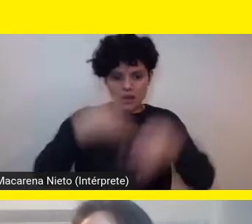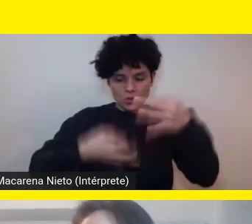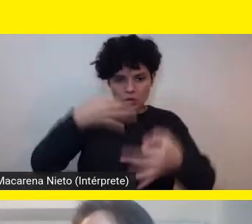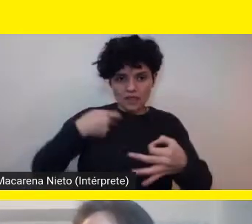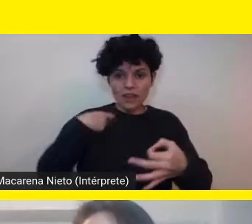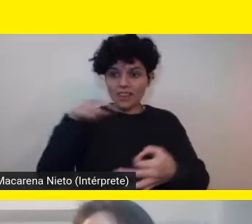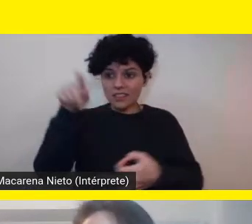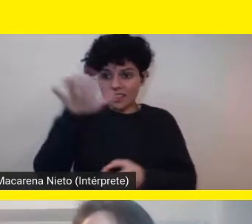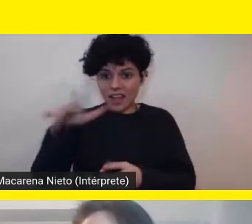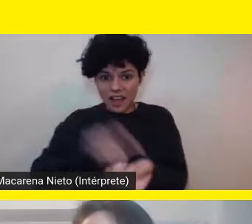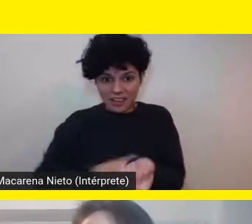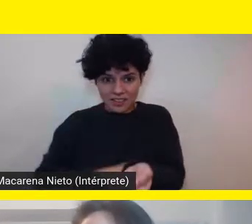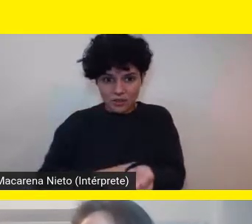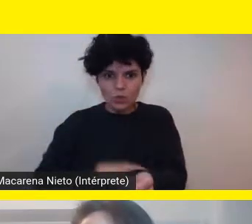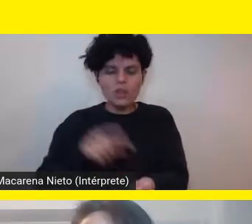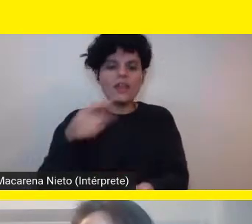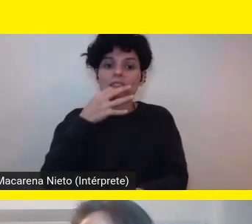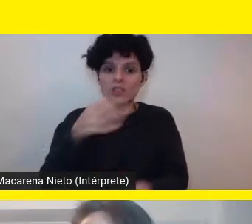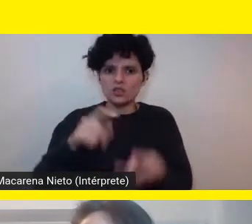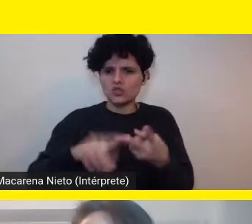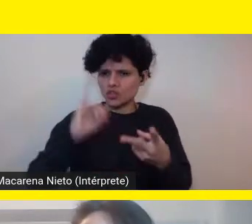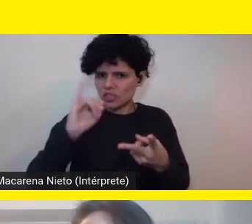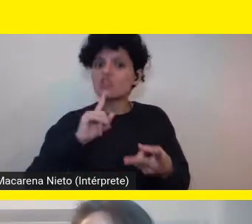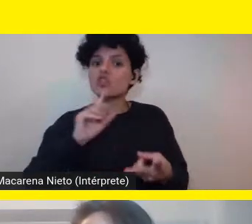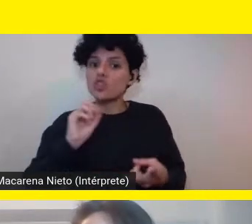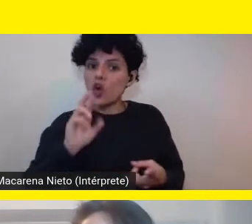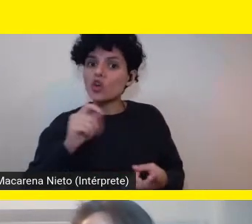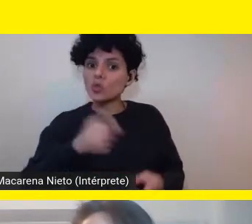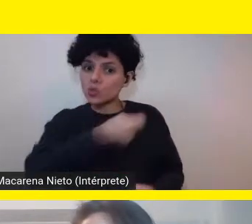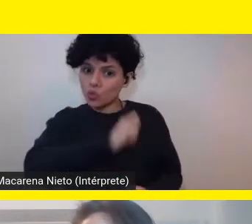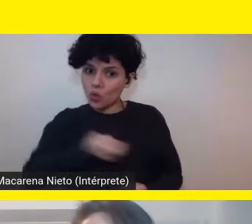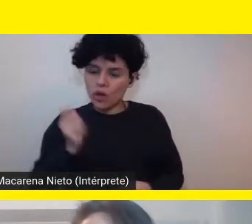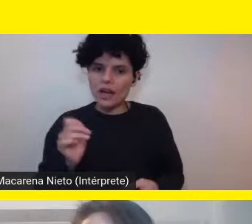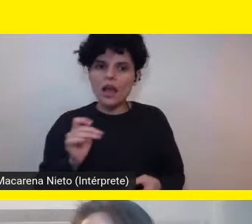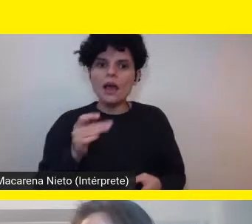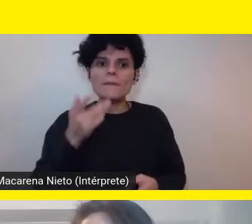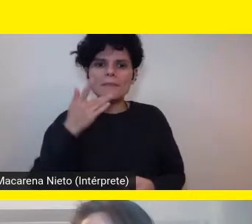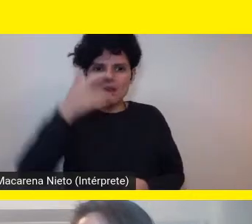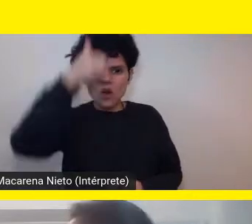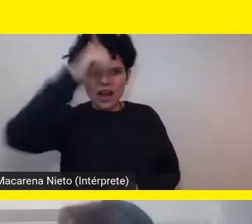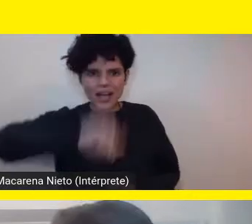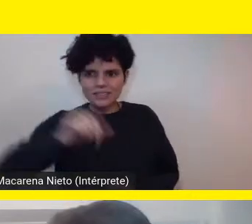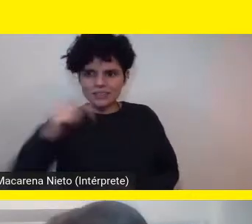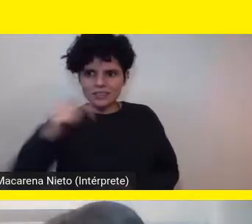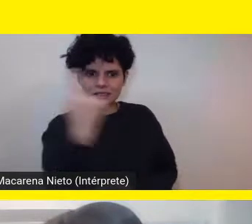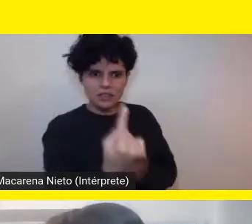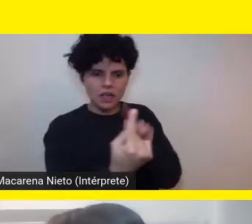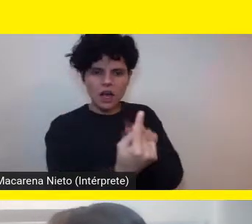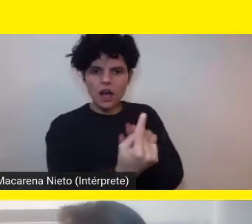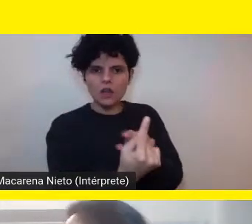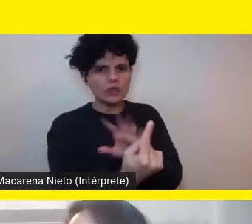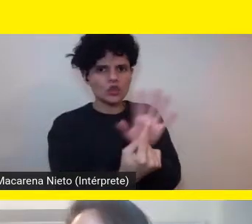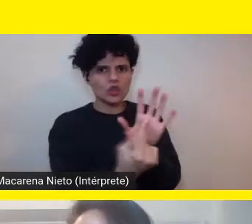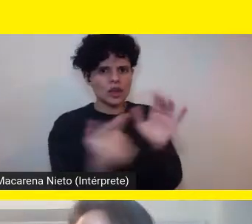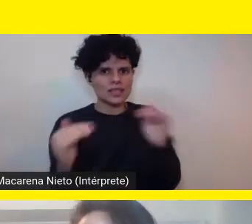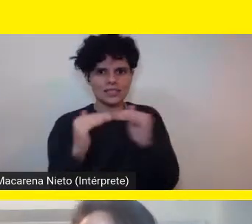esta conducta corresponde a la de tortura, la pena no se condice con la gravedad del hecho represivo y del daño que se